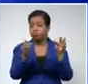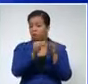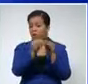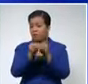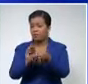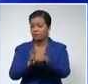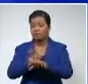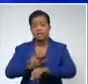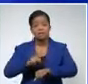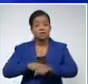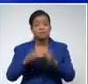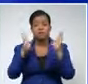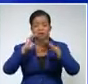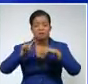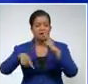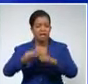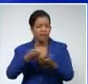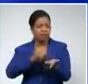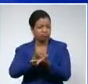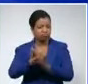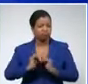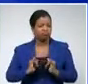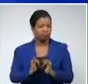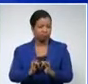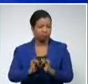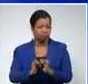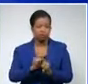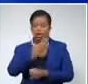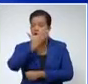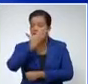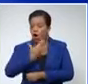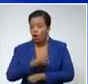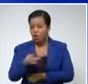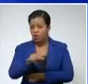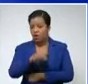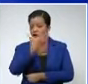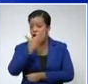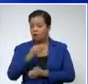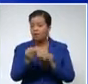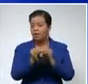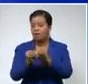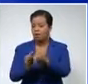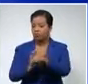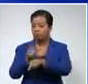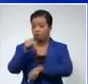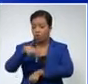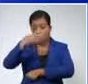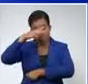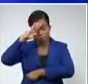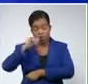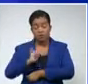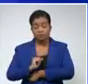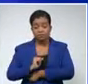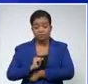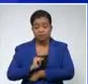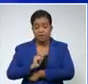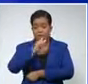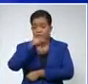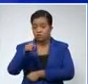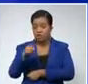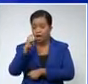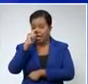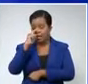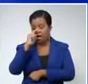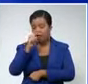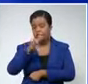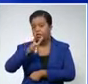tiempo, pero sería bueno mañana reflexionar también sobre los jóvenes, esos jóvenes que se están contagiando hoy en Cuba, personas menores de 35 años, que